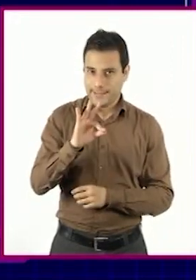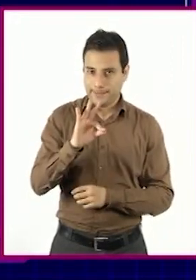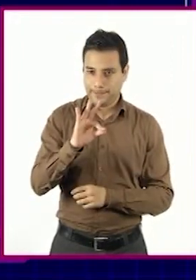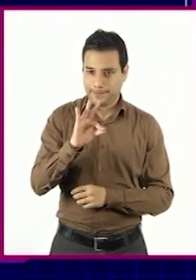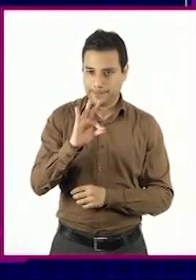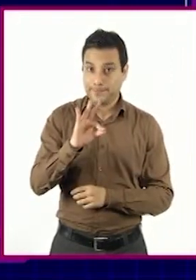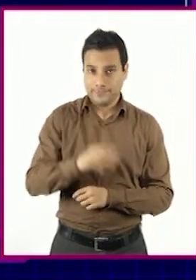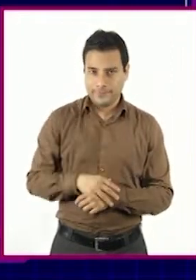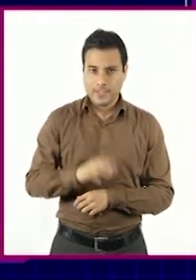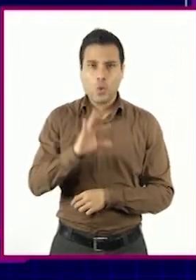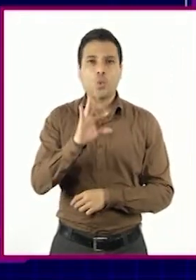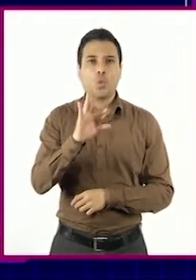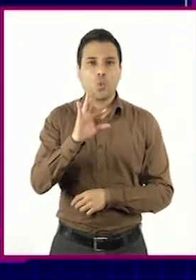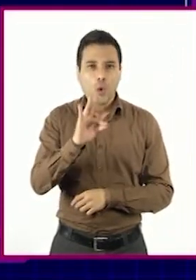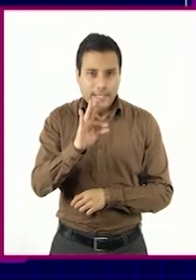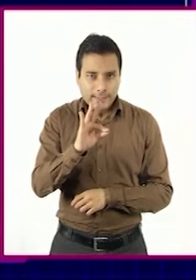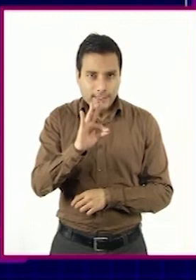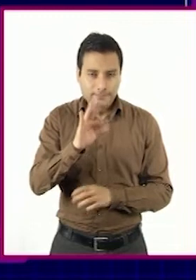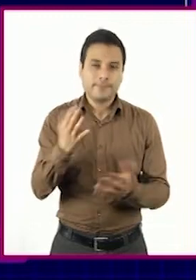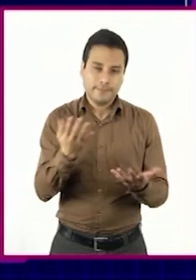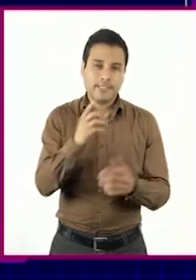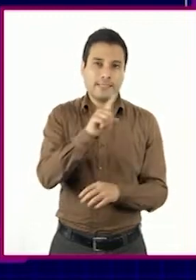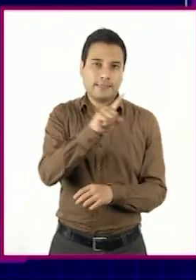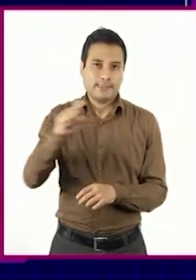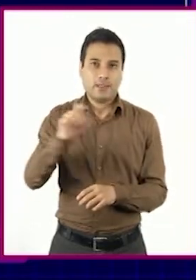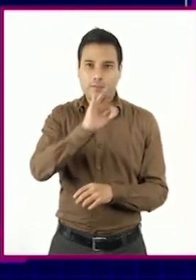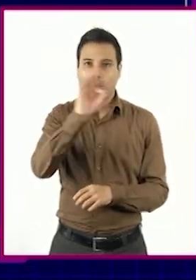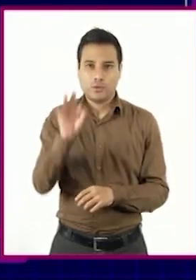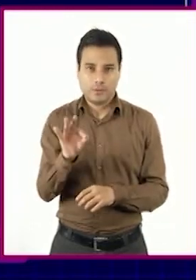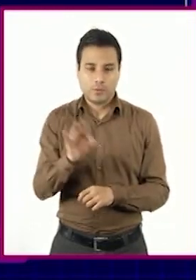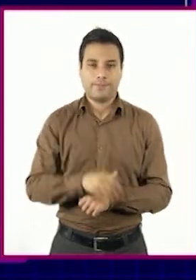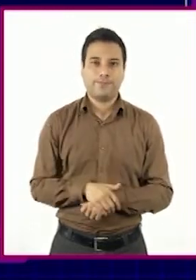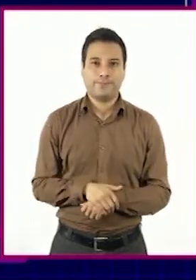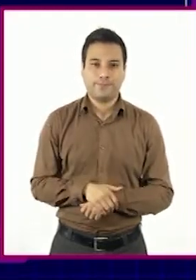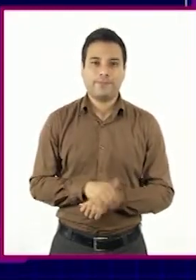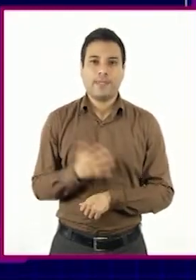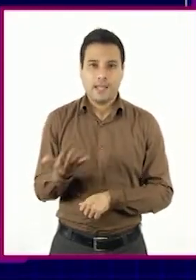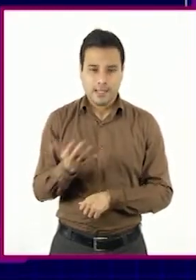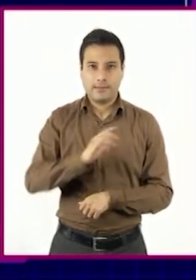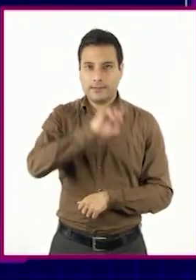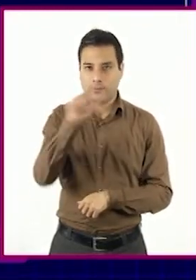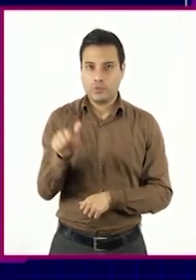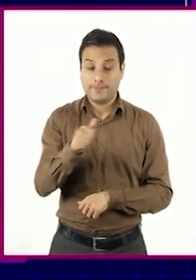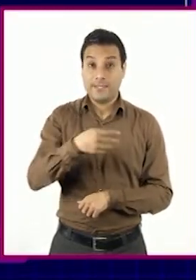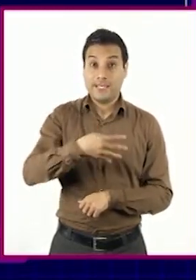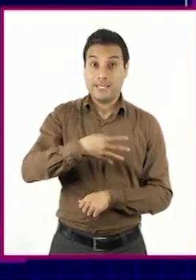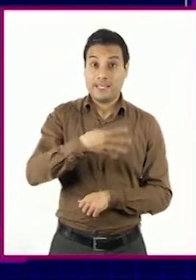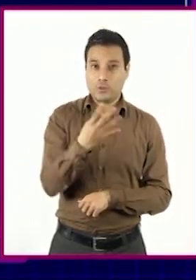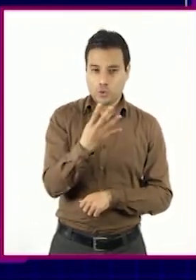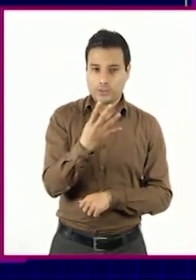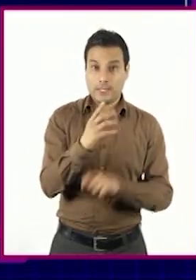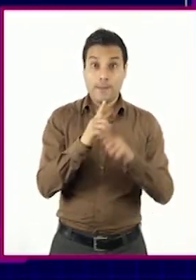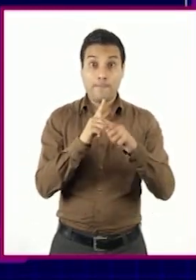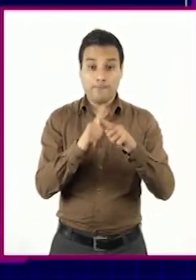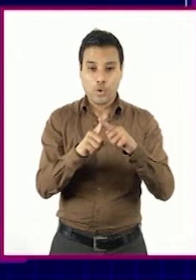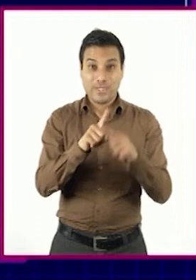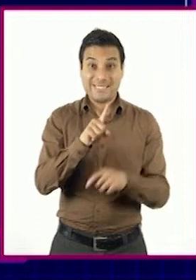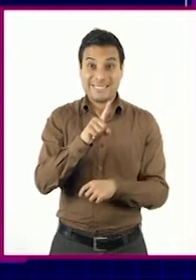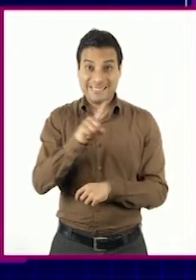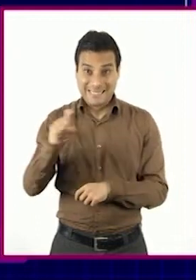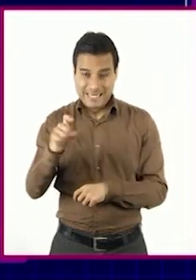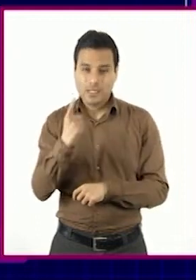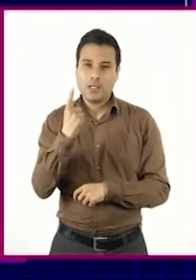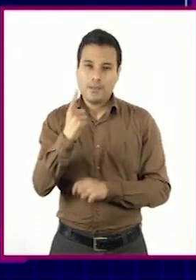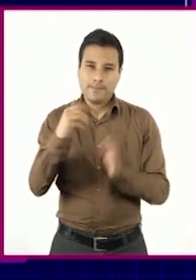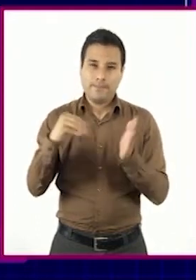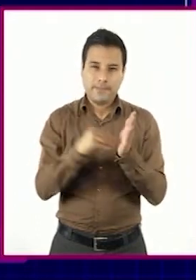cantidad representa el 100% de alumnos del grupo. Por tanto, se multiplica 14 por 100, se obtiene